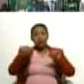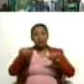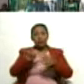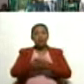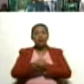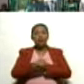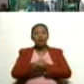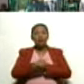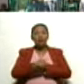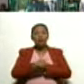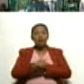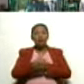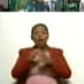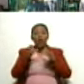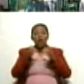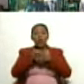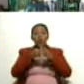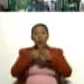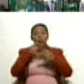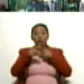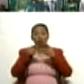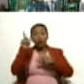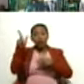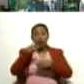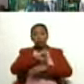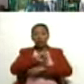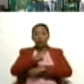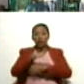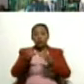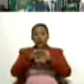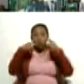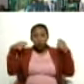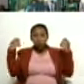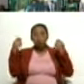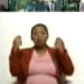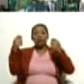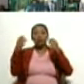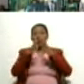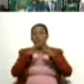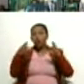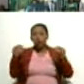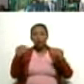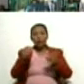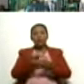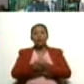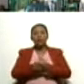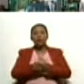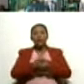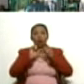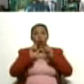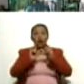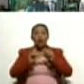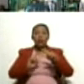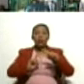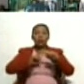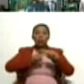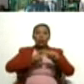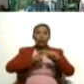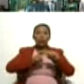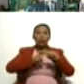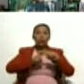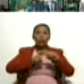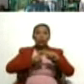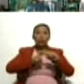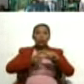Venezuela se ha sumado a todas las actividades ordenadas por el comando de campaña. A todas. Y nos seguiremos sumando. Como parte,